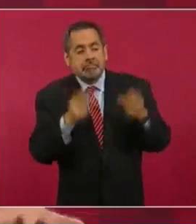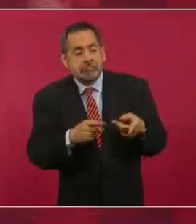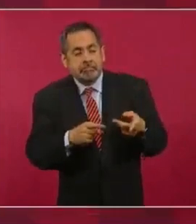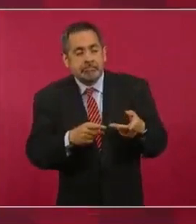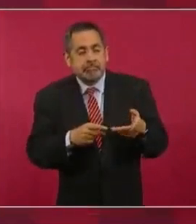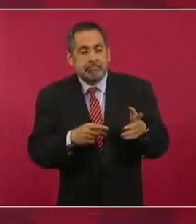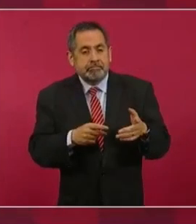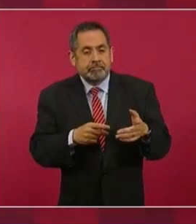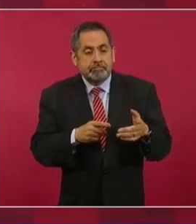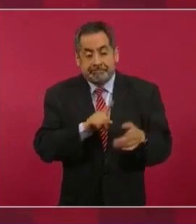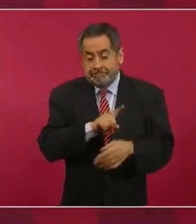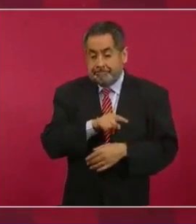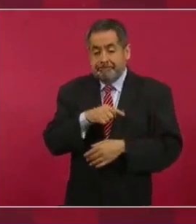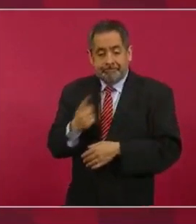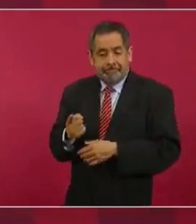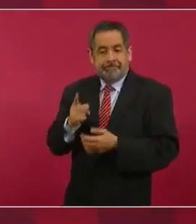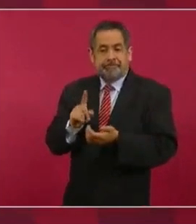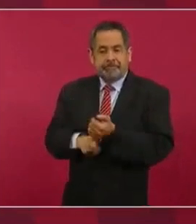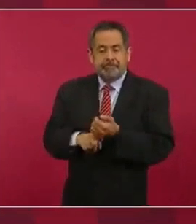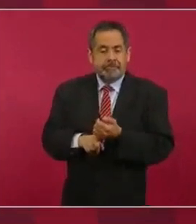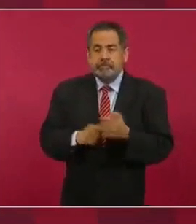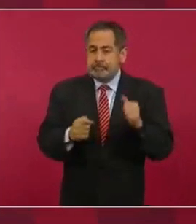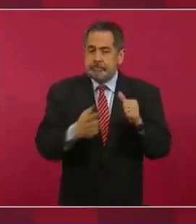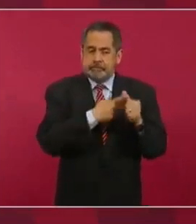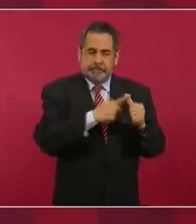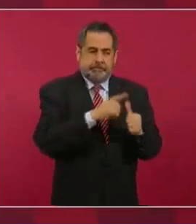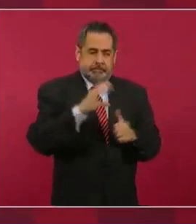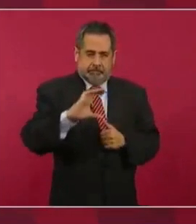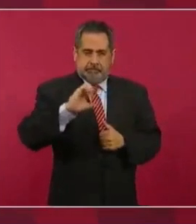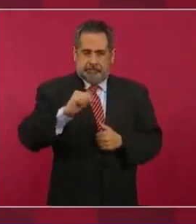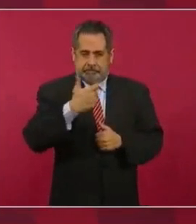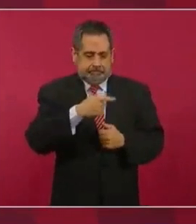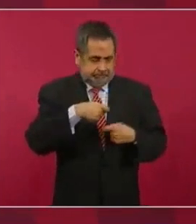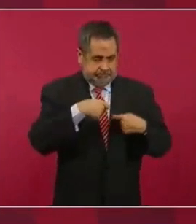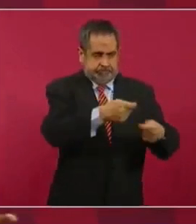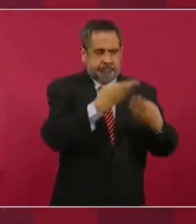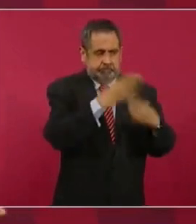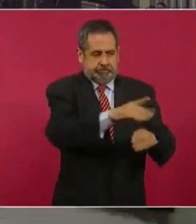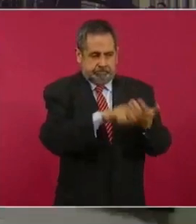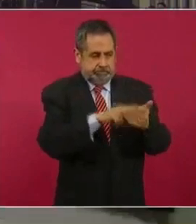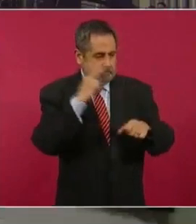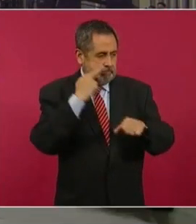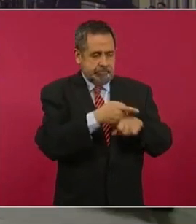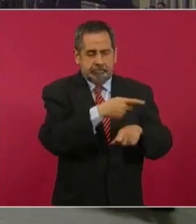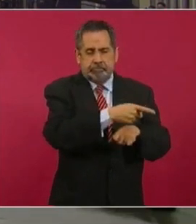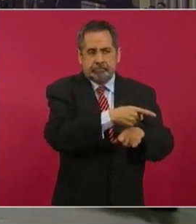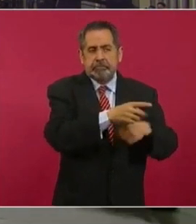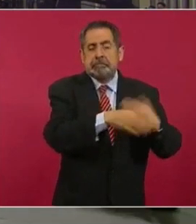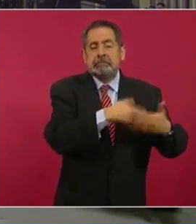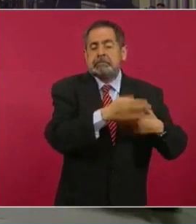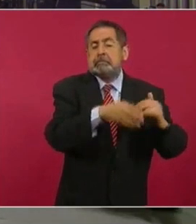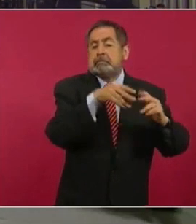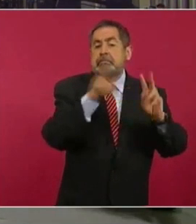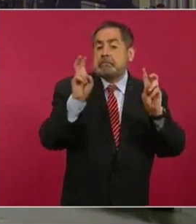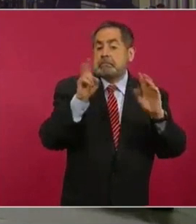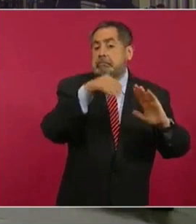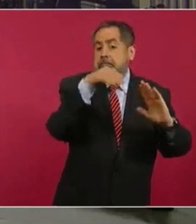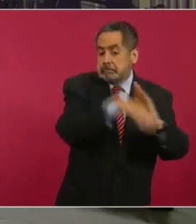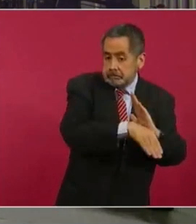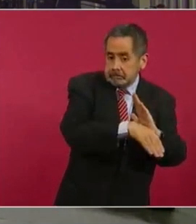Entonces, después de que Salinas les entregó los bancos, Zedillo los